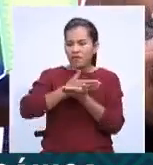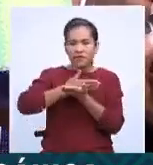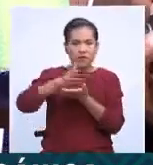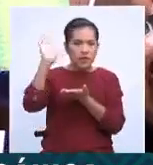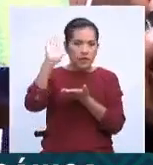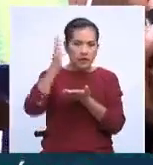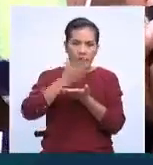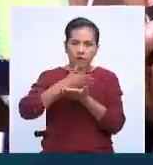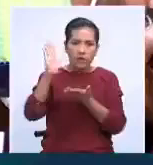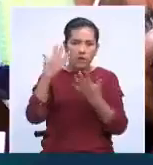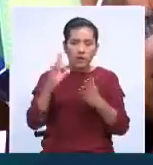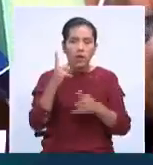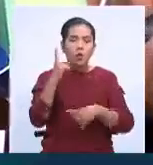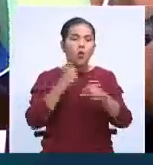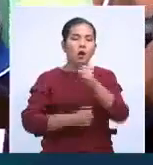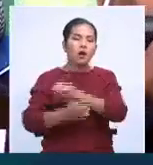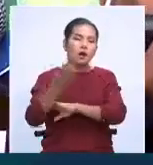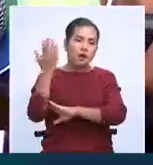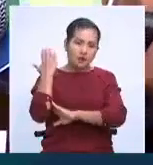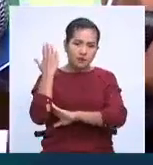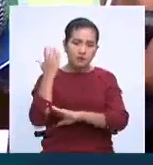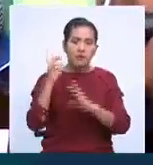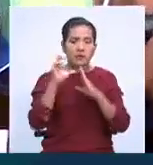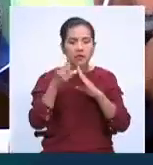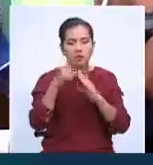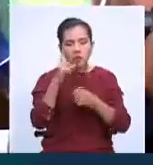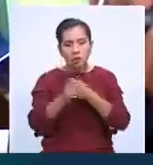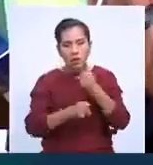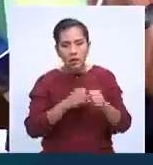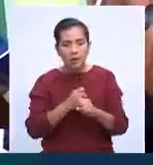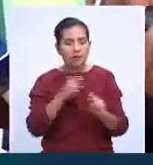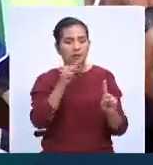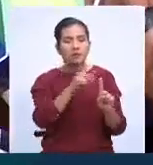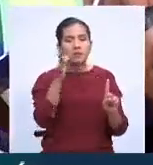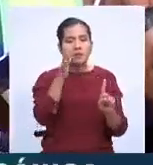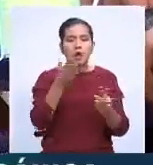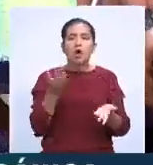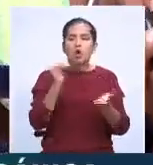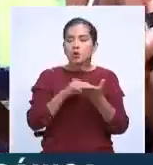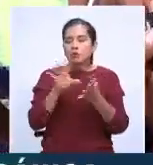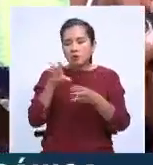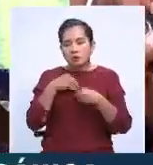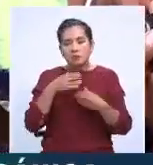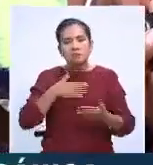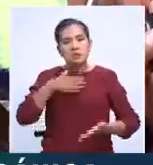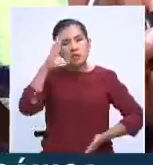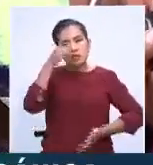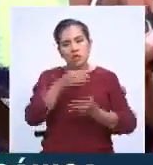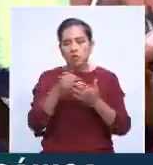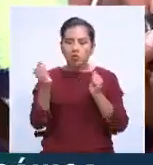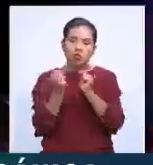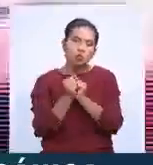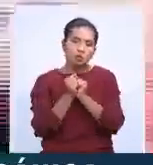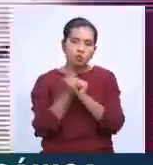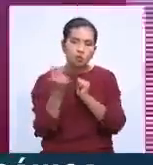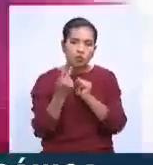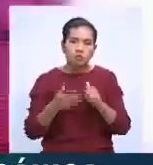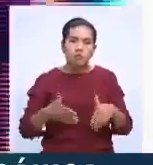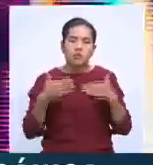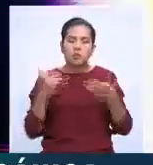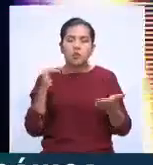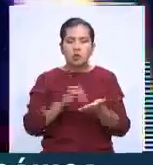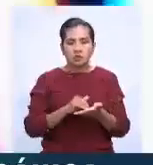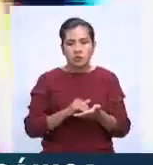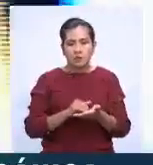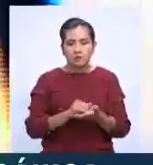y hace un año la madre lo volvió a aceptar en su seno, estaba viviendo solo con ella. Los móviles de